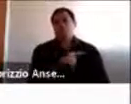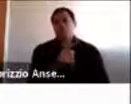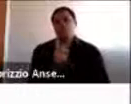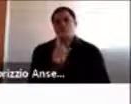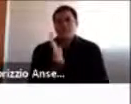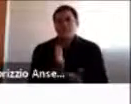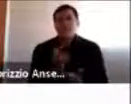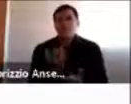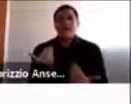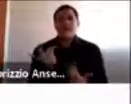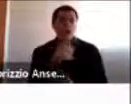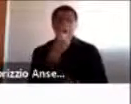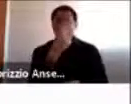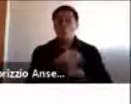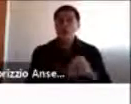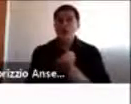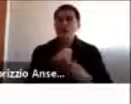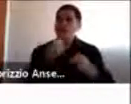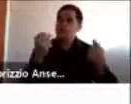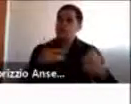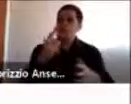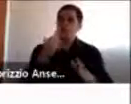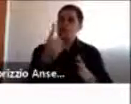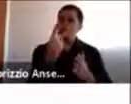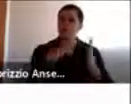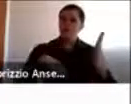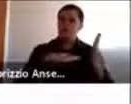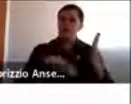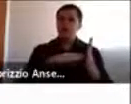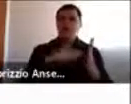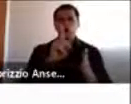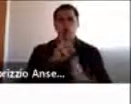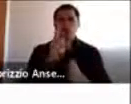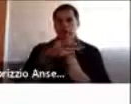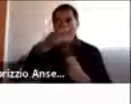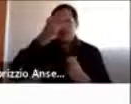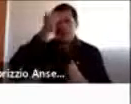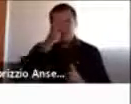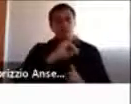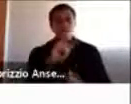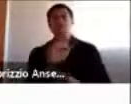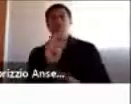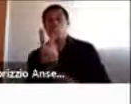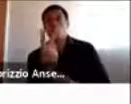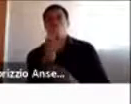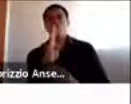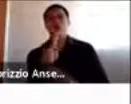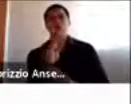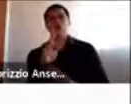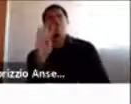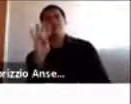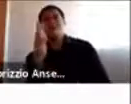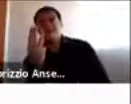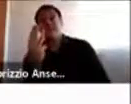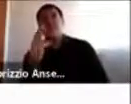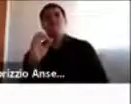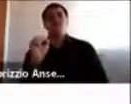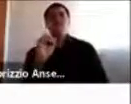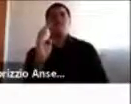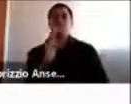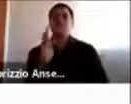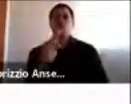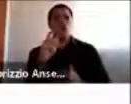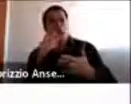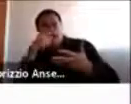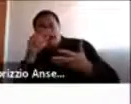preescolar podemos hacer una evaluación y podemos entonces comenzar a identificar a aquellos niños en riesgo de presentar dificultades con